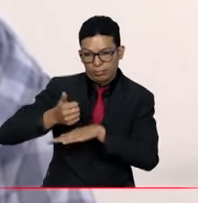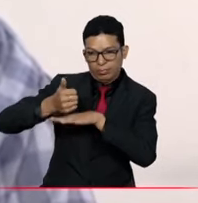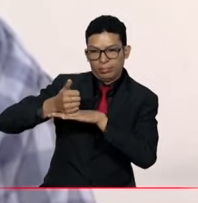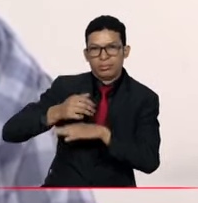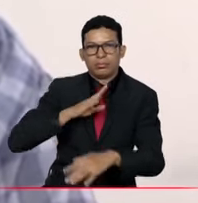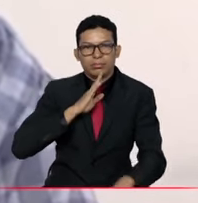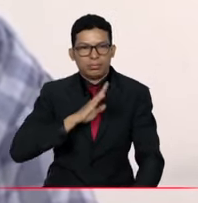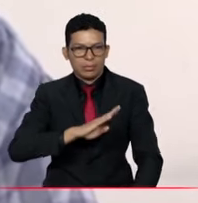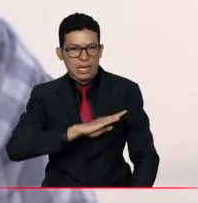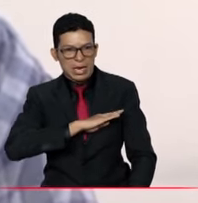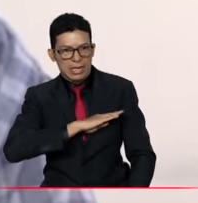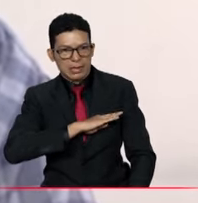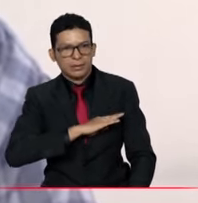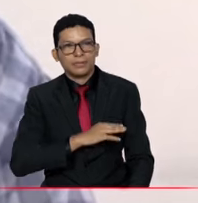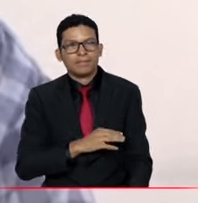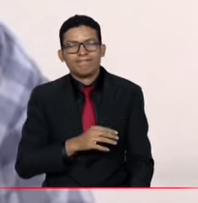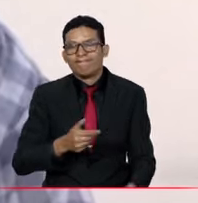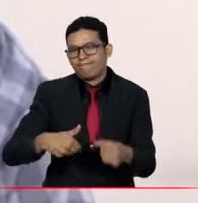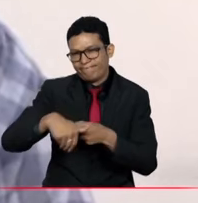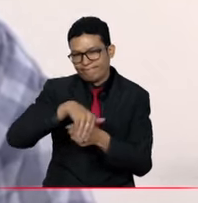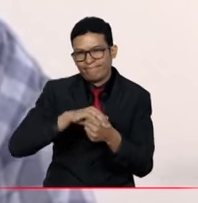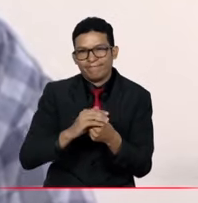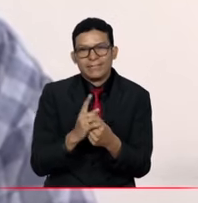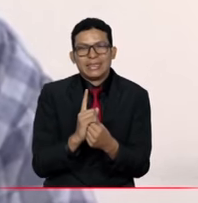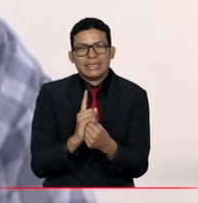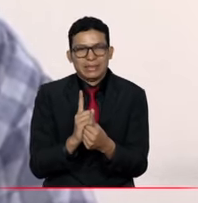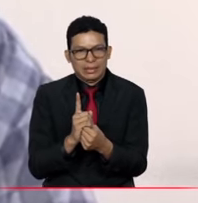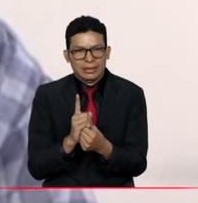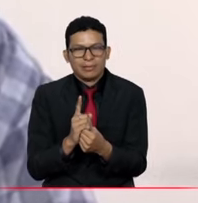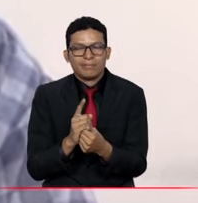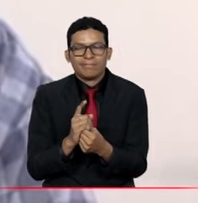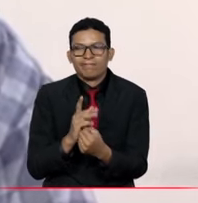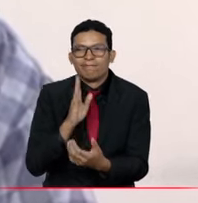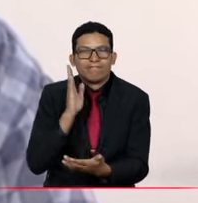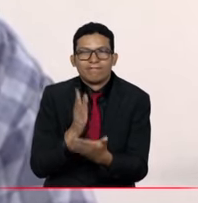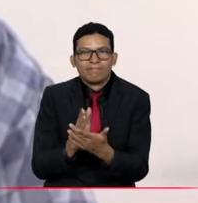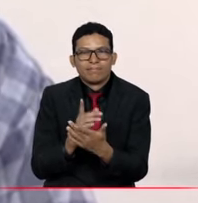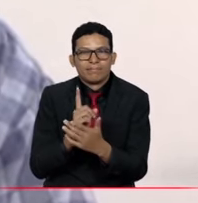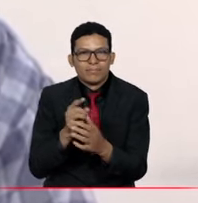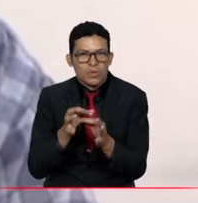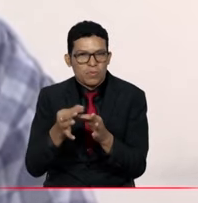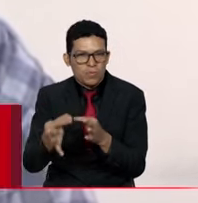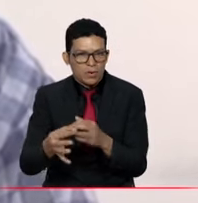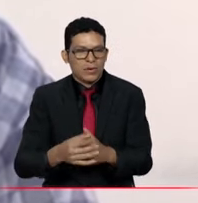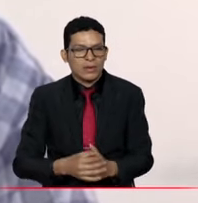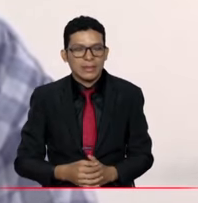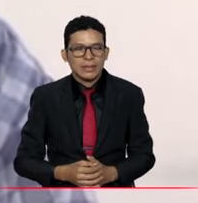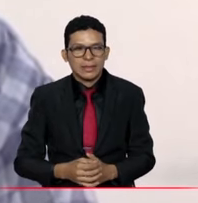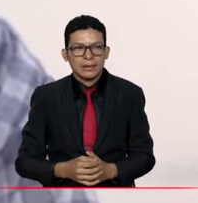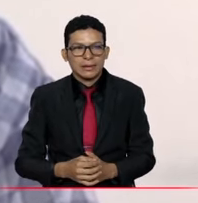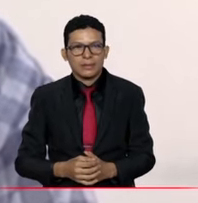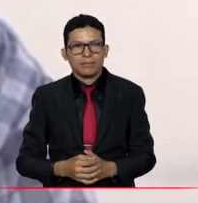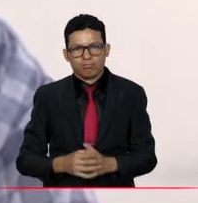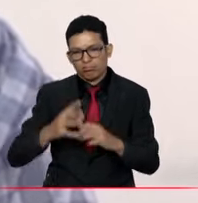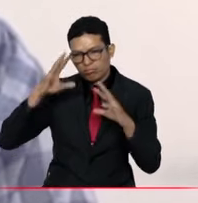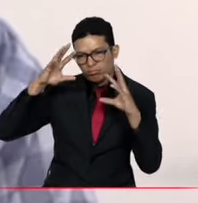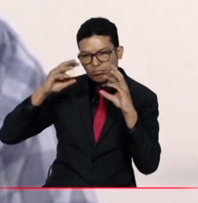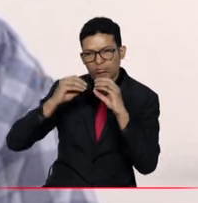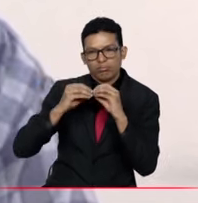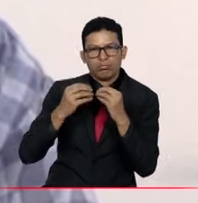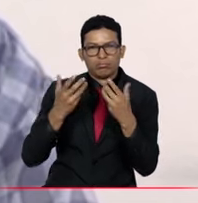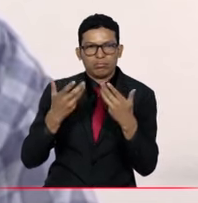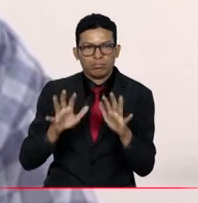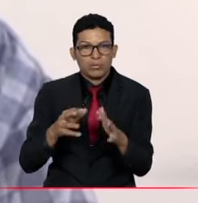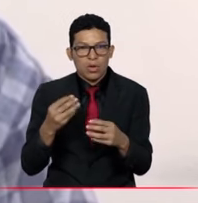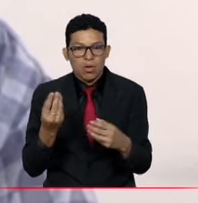alcalde, y debido a algunas situaciones que se vienen presentando en el municipio, en común acuerdo en el